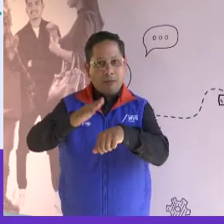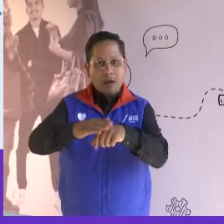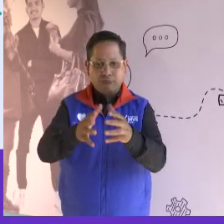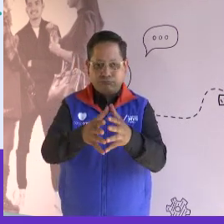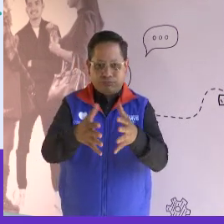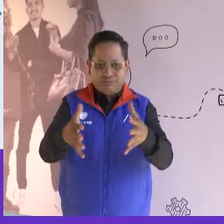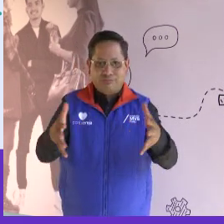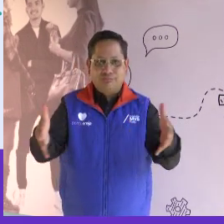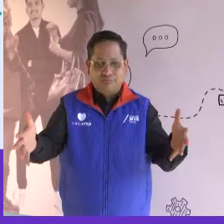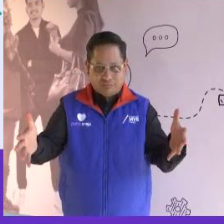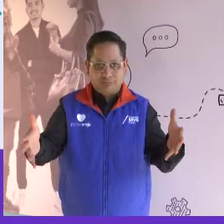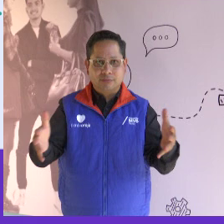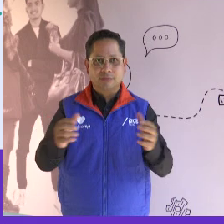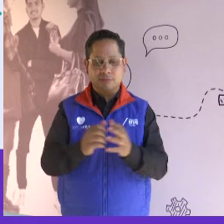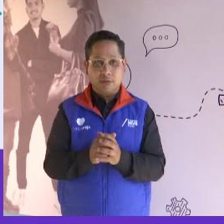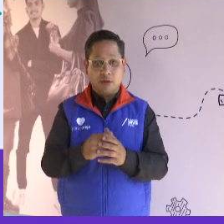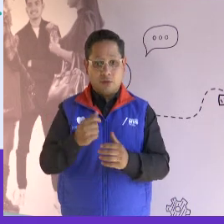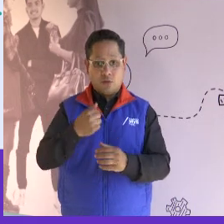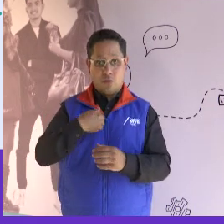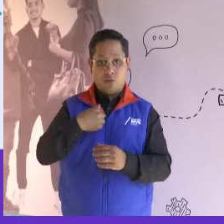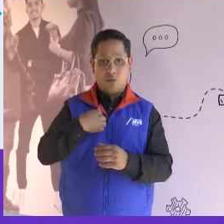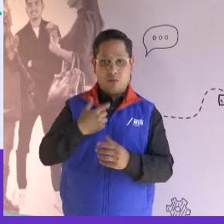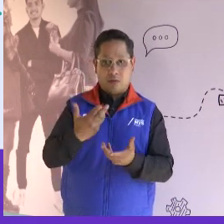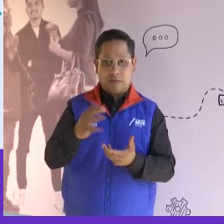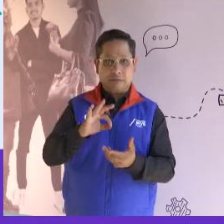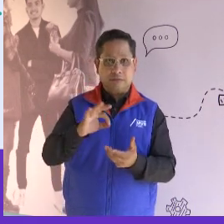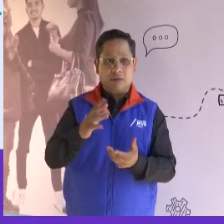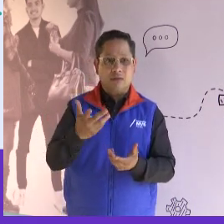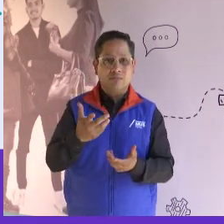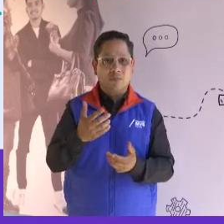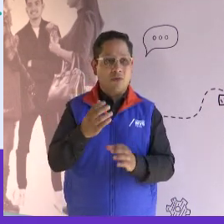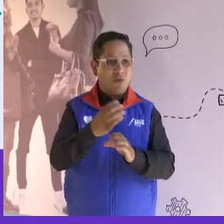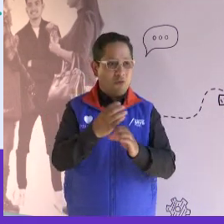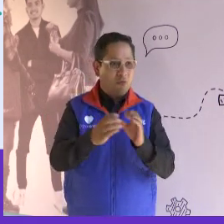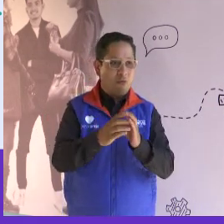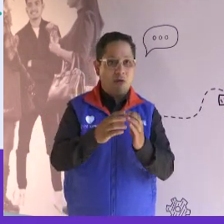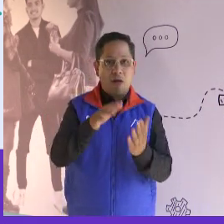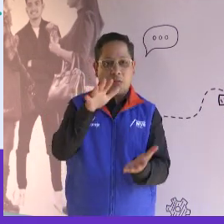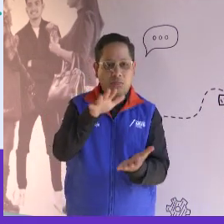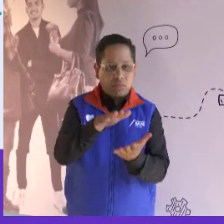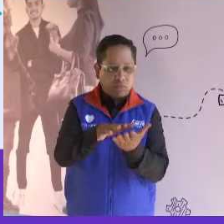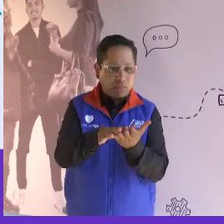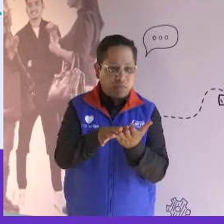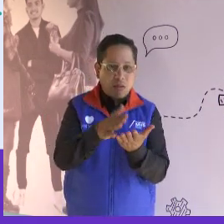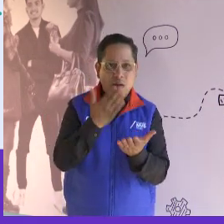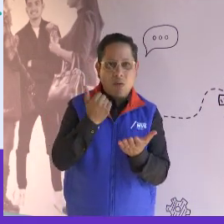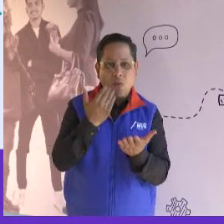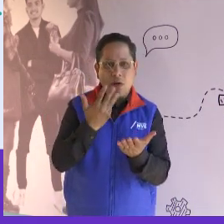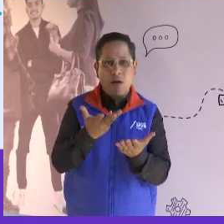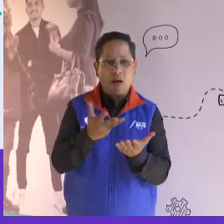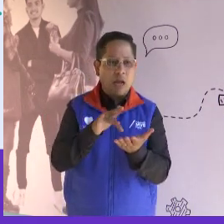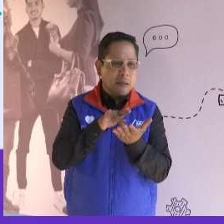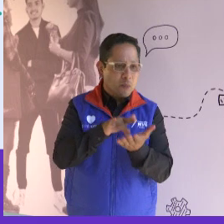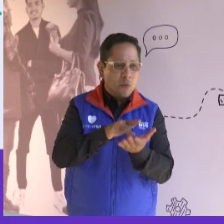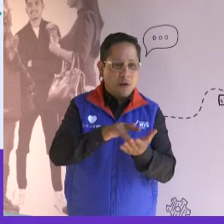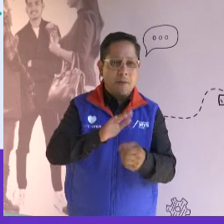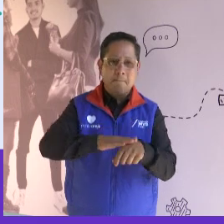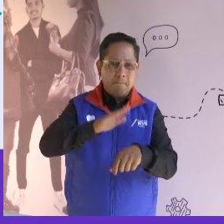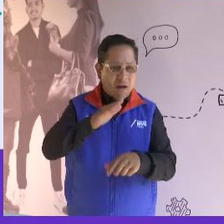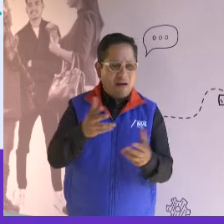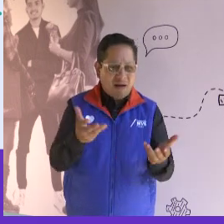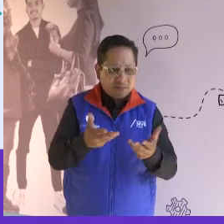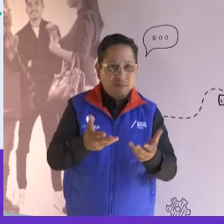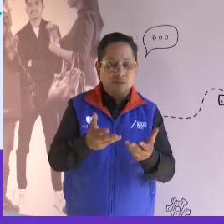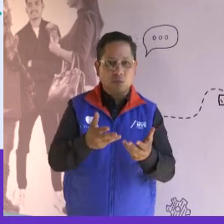una perspectiva no de la escasez, que podría ser el colaborar para hacer más con